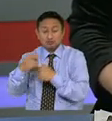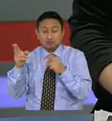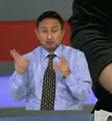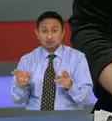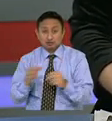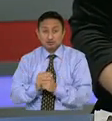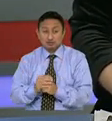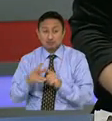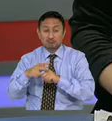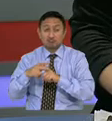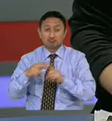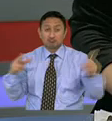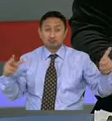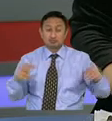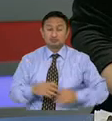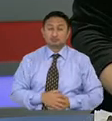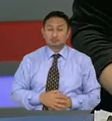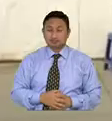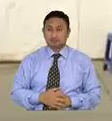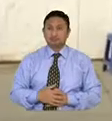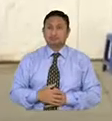y huyeron del lugar.